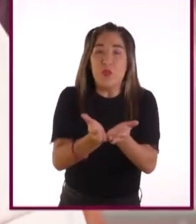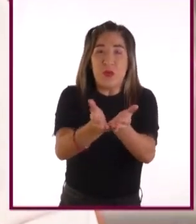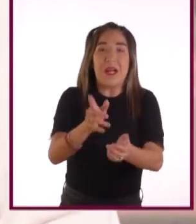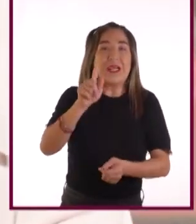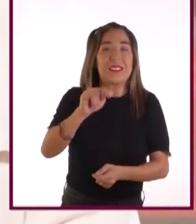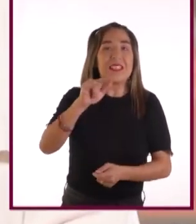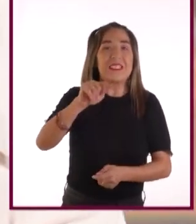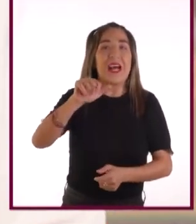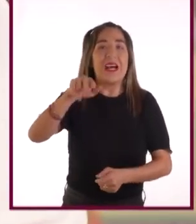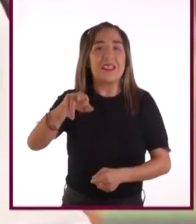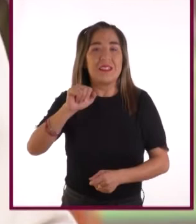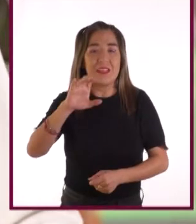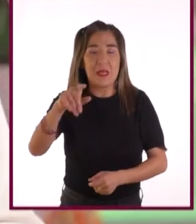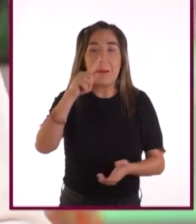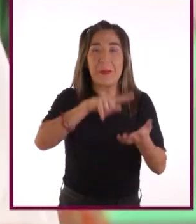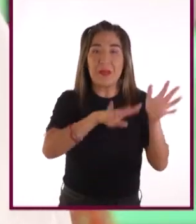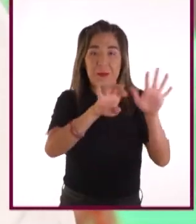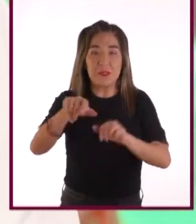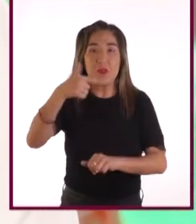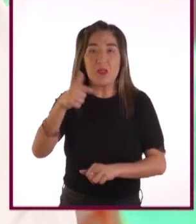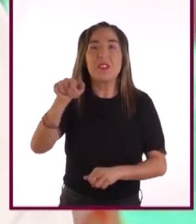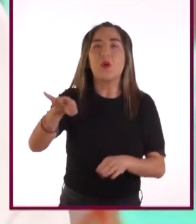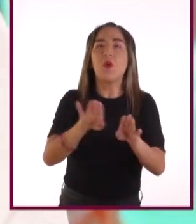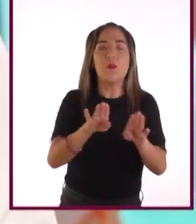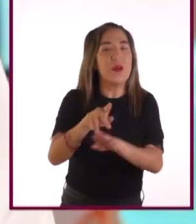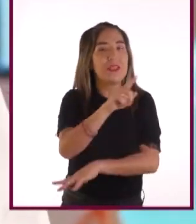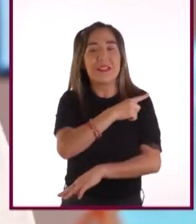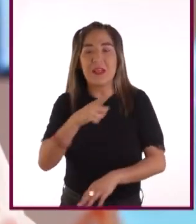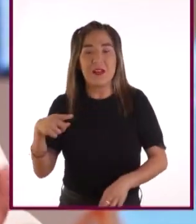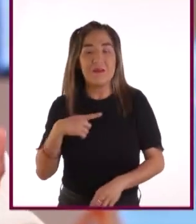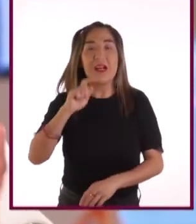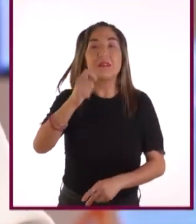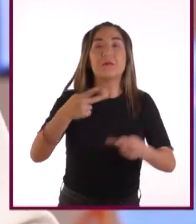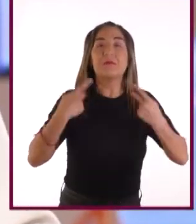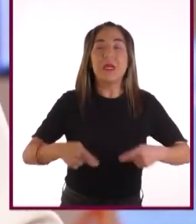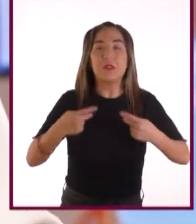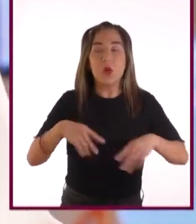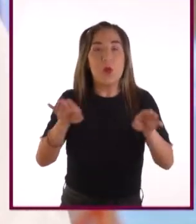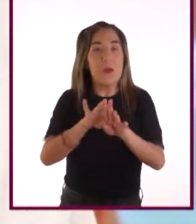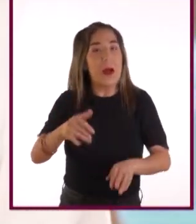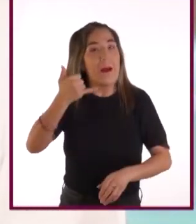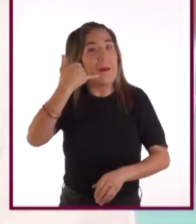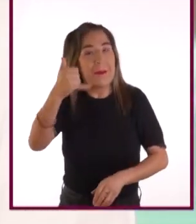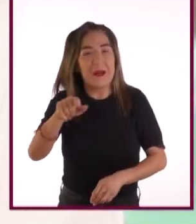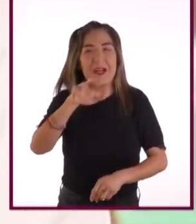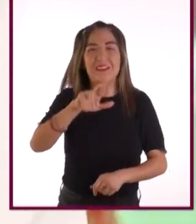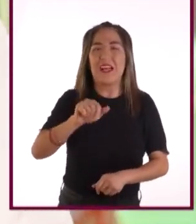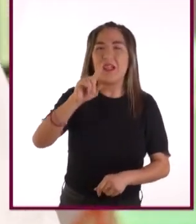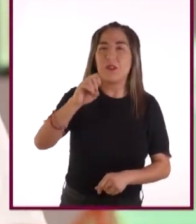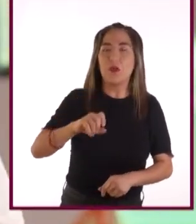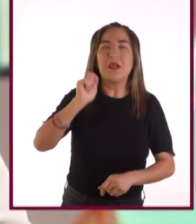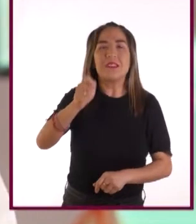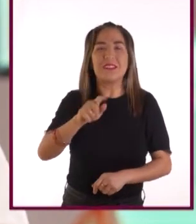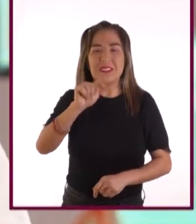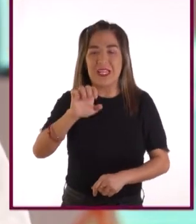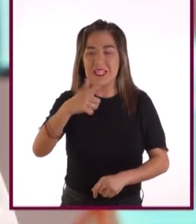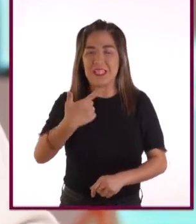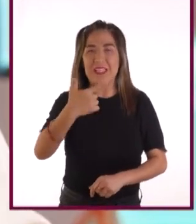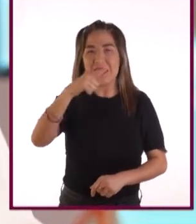en 1912 se creó un convenio internacional que obligaba a la designación de un oficial radiotelegrafista que